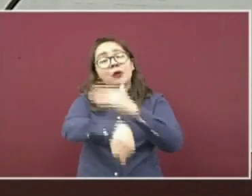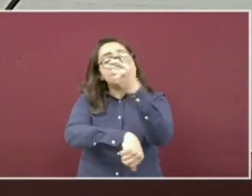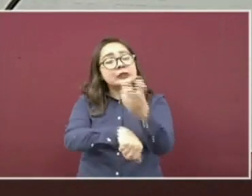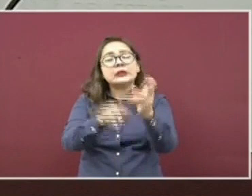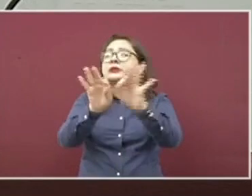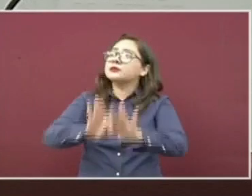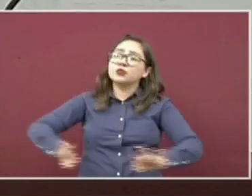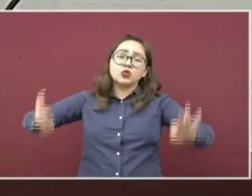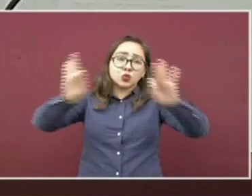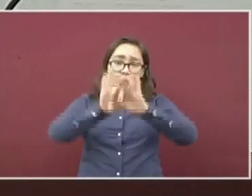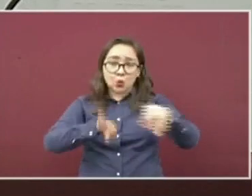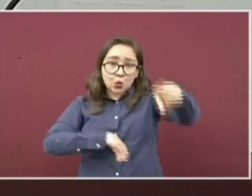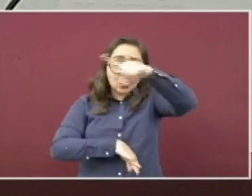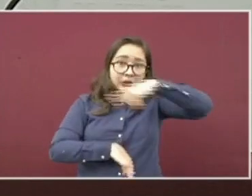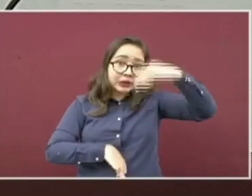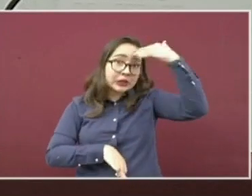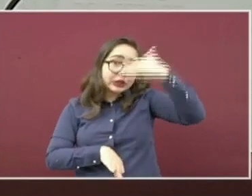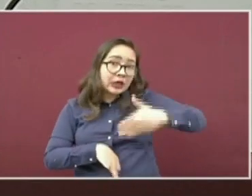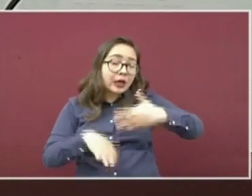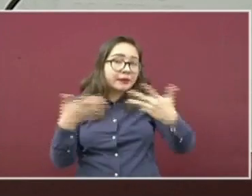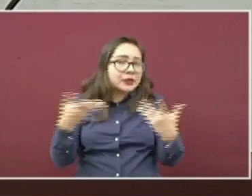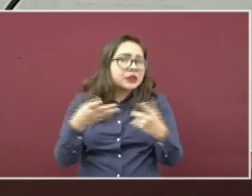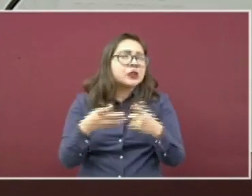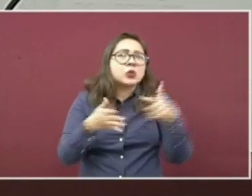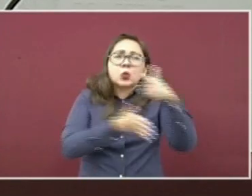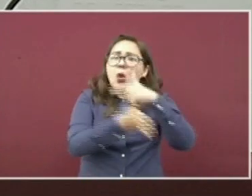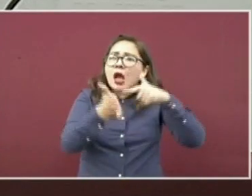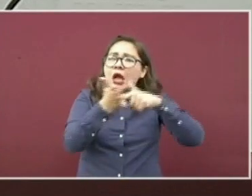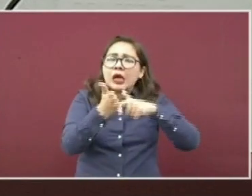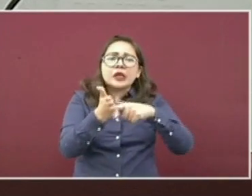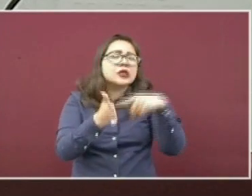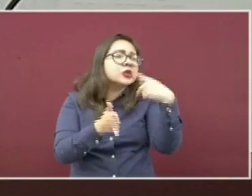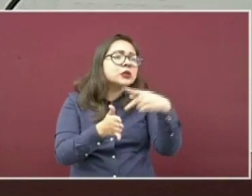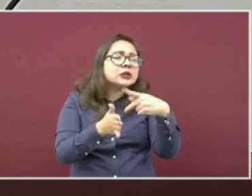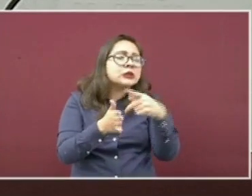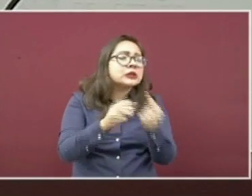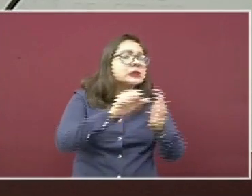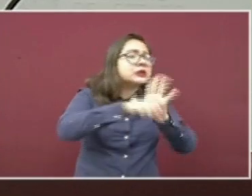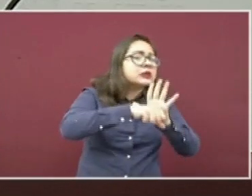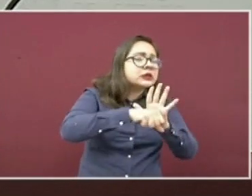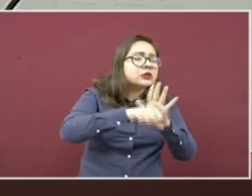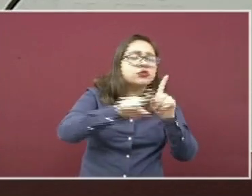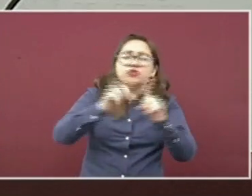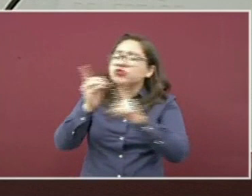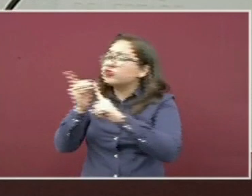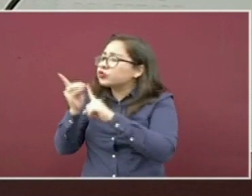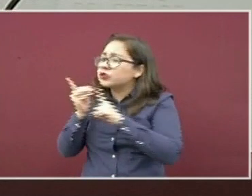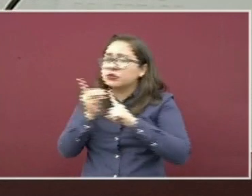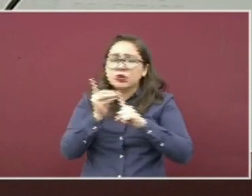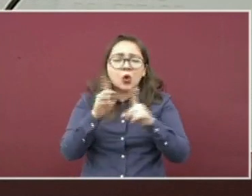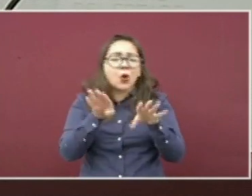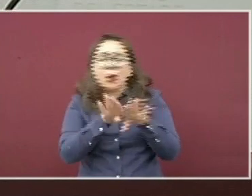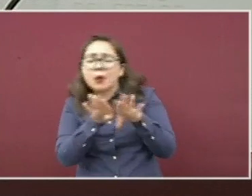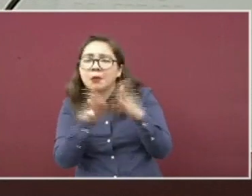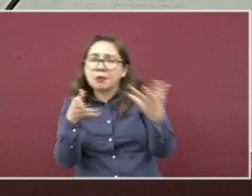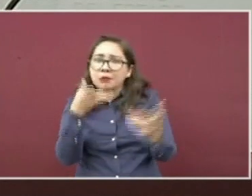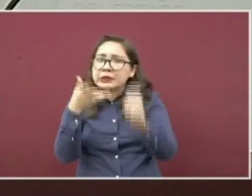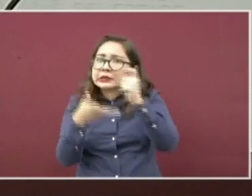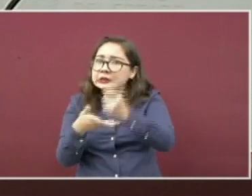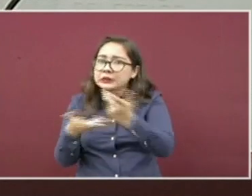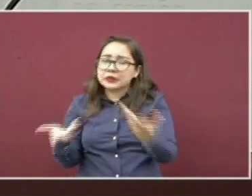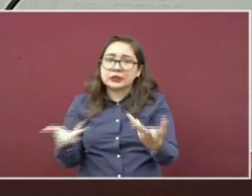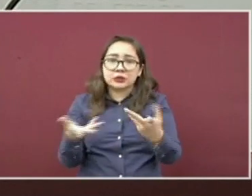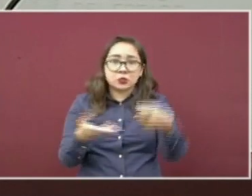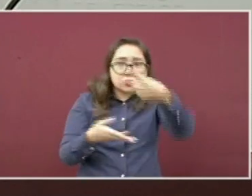importante que conozcan la situación de los municipios en donde se han identificado la mayoría de los casos positivos y